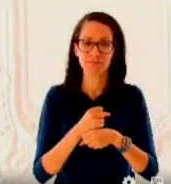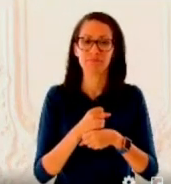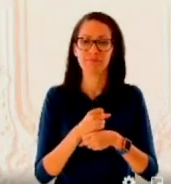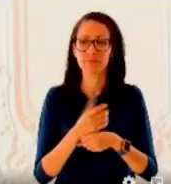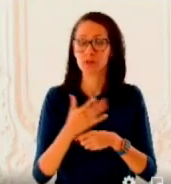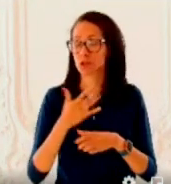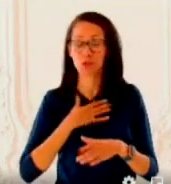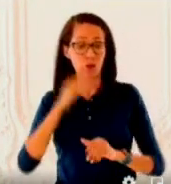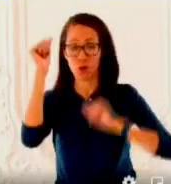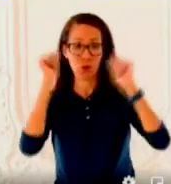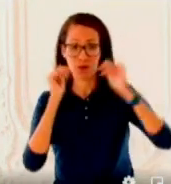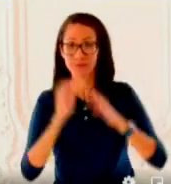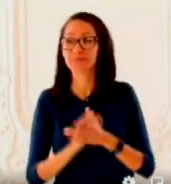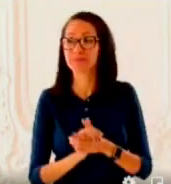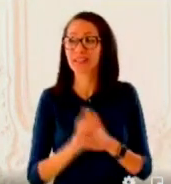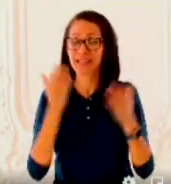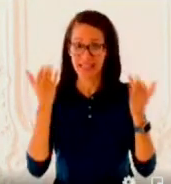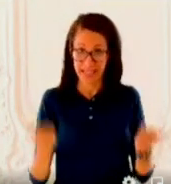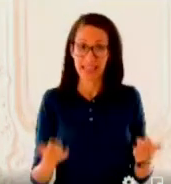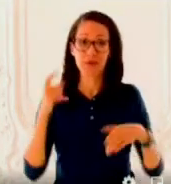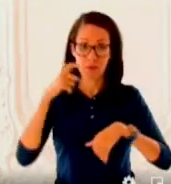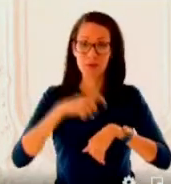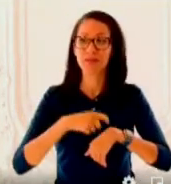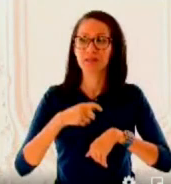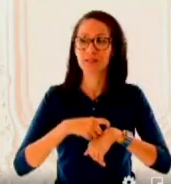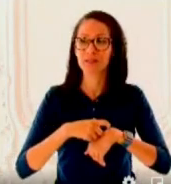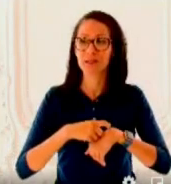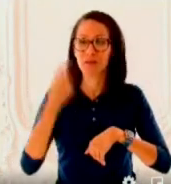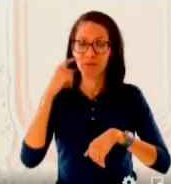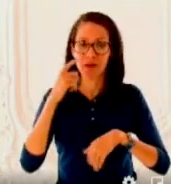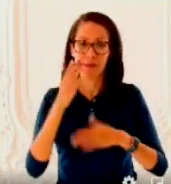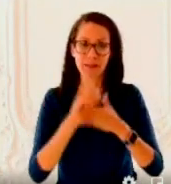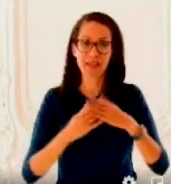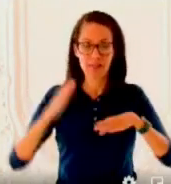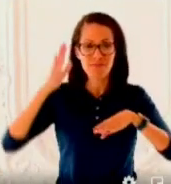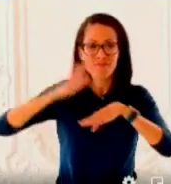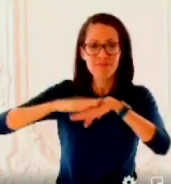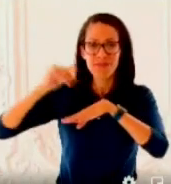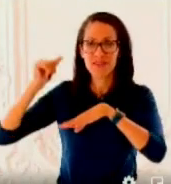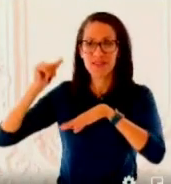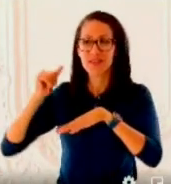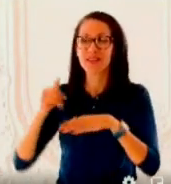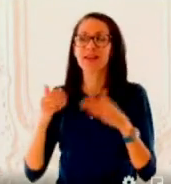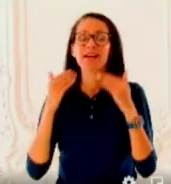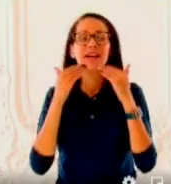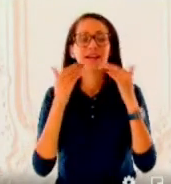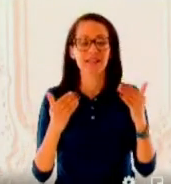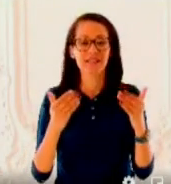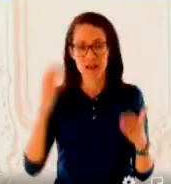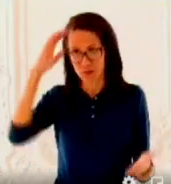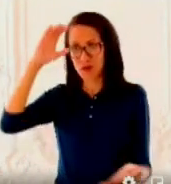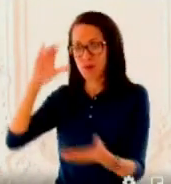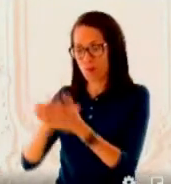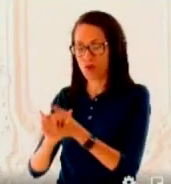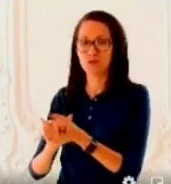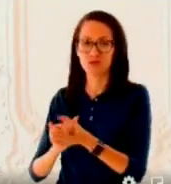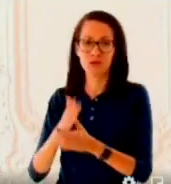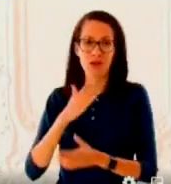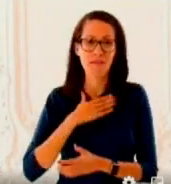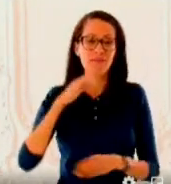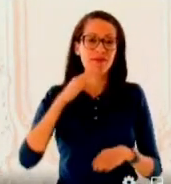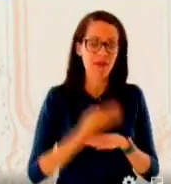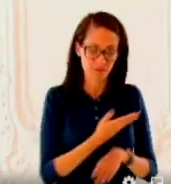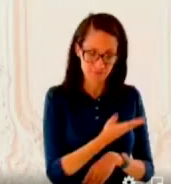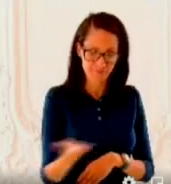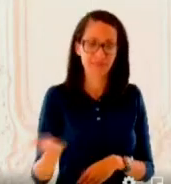tengo duda de que este momento es parte de mi llamado. Muchísimas gracias a mi esposo, a mi hija, que están